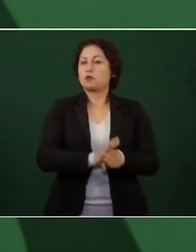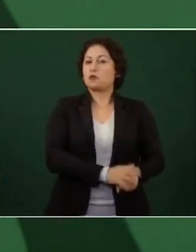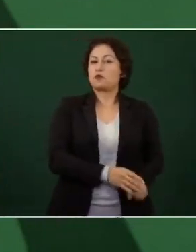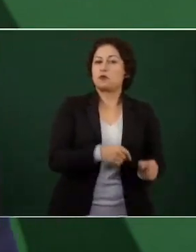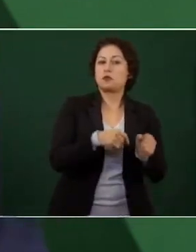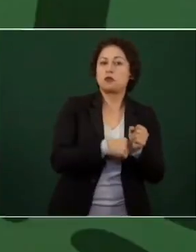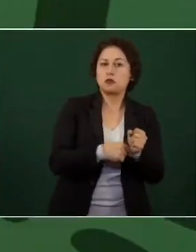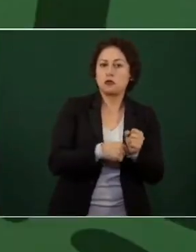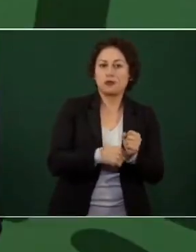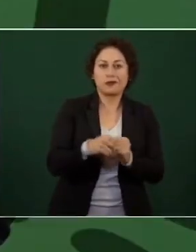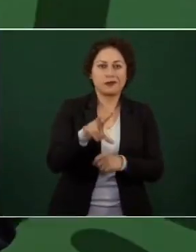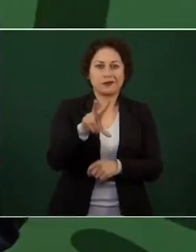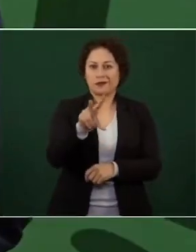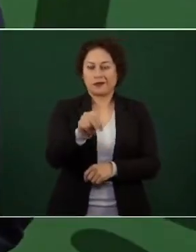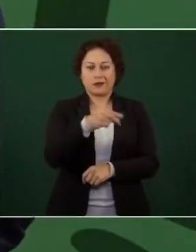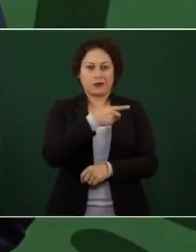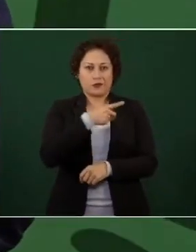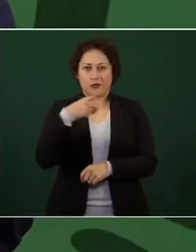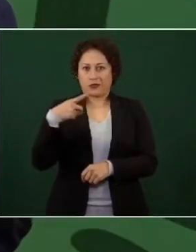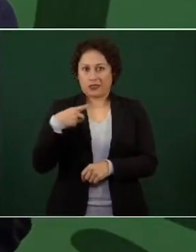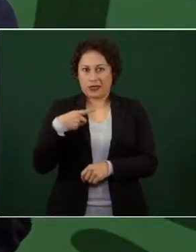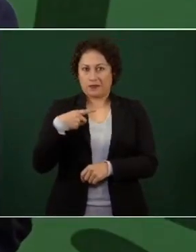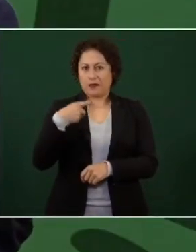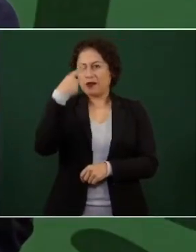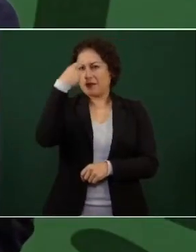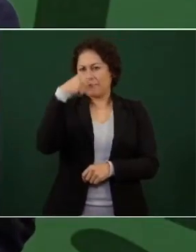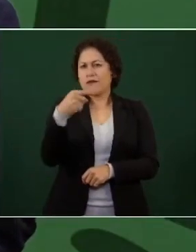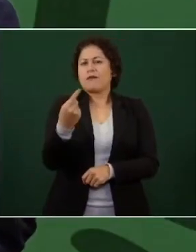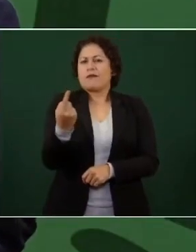que no se repitan.